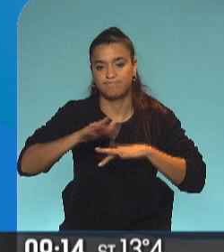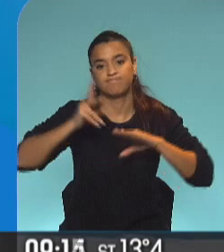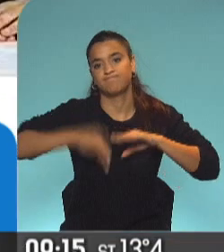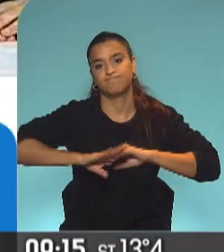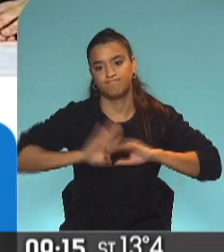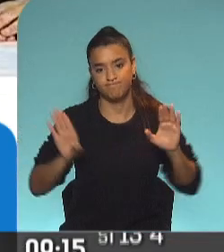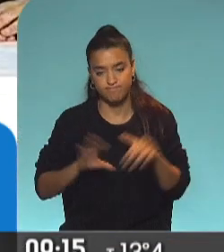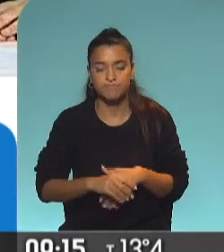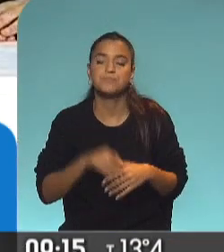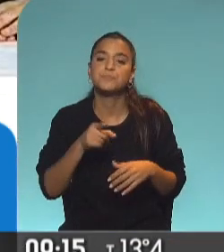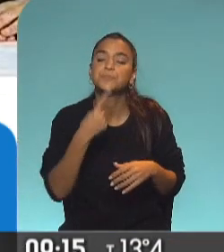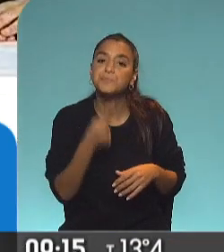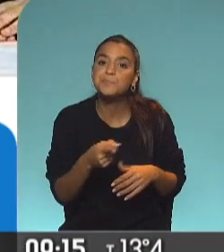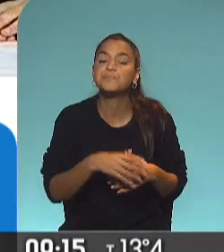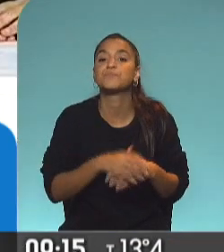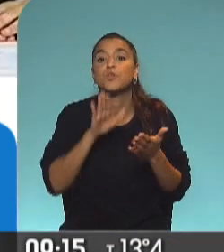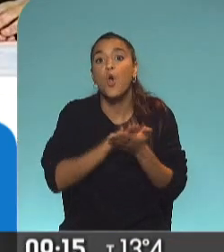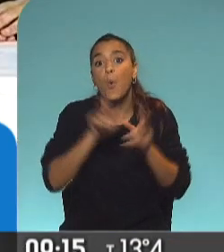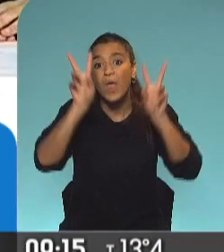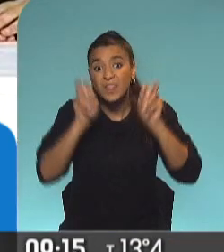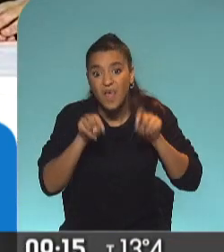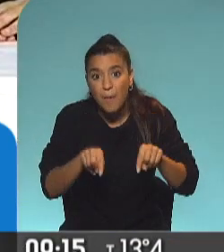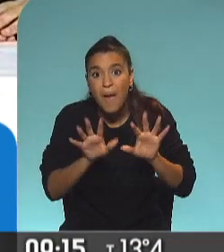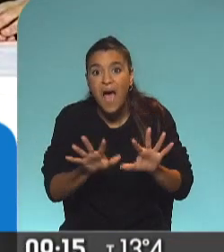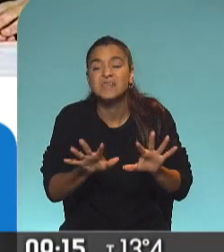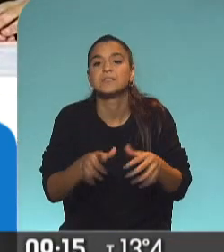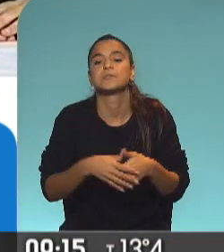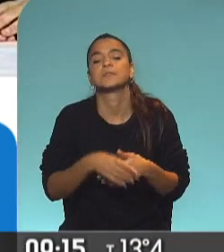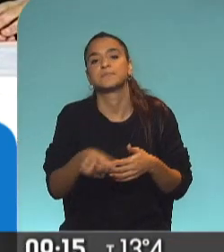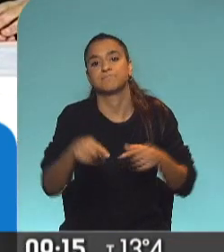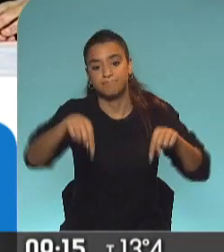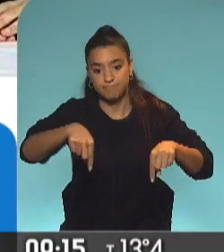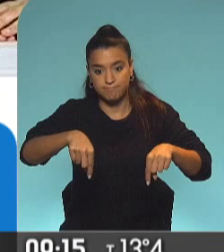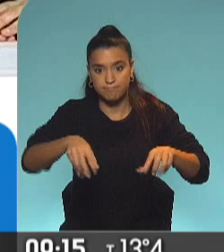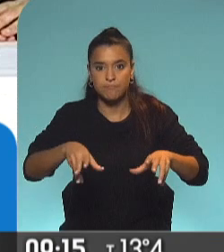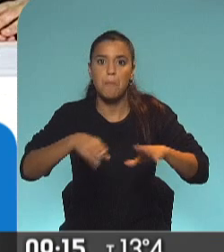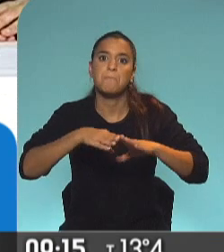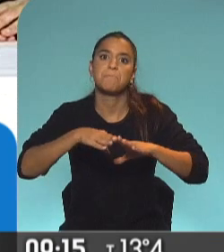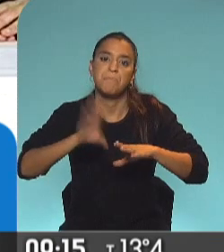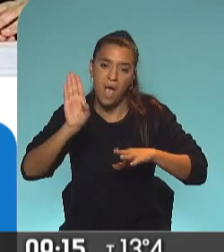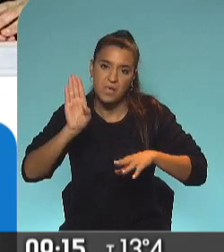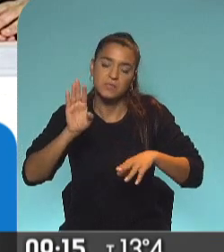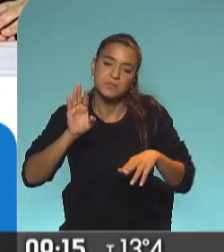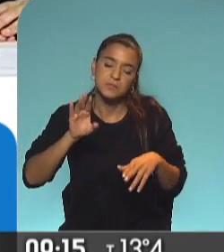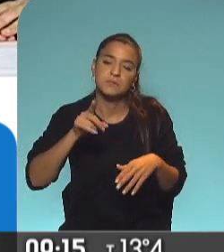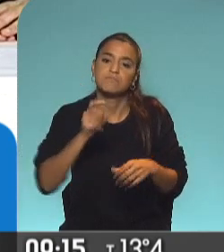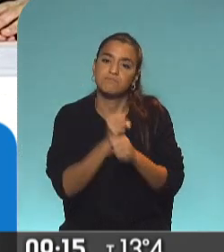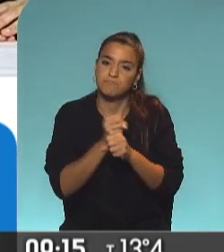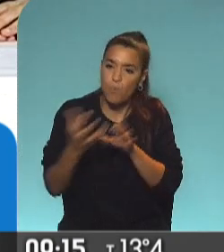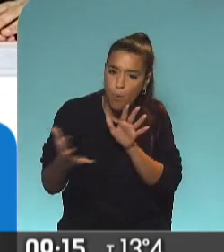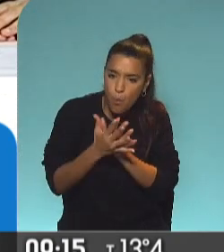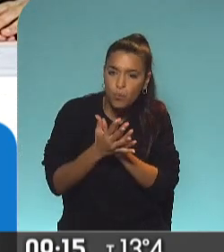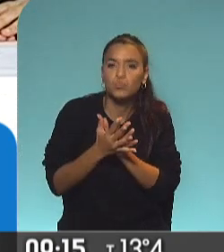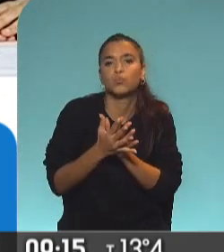circulación viral. En este contexto, en este momento, es cuando más tenemos que trabajar en conjunto,